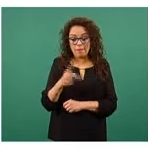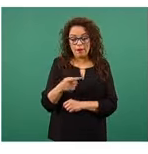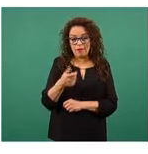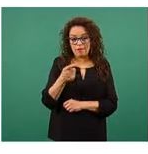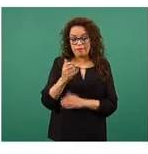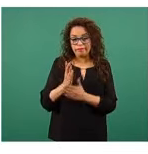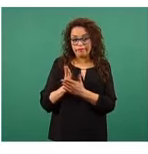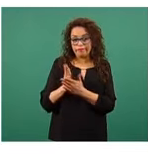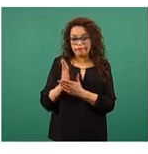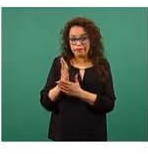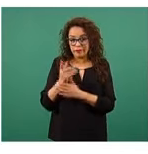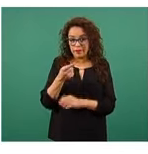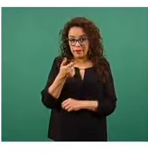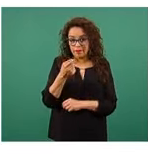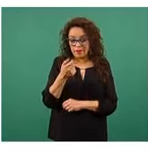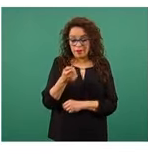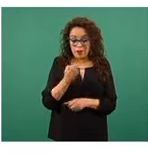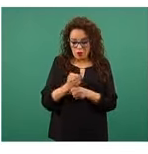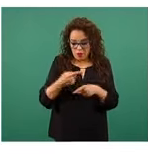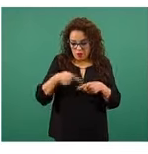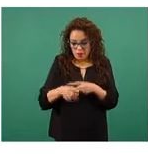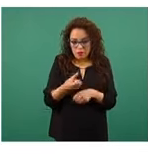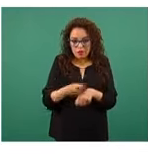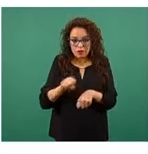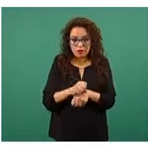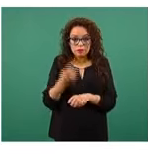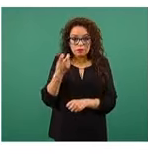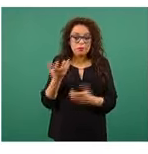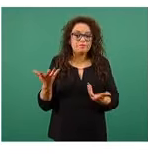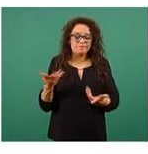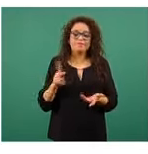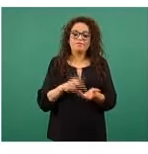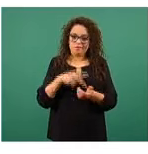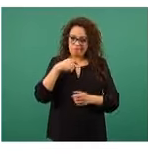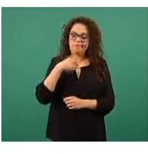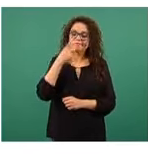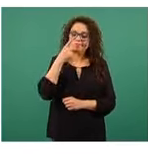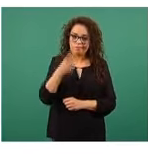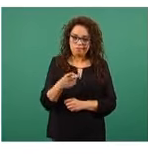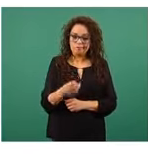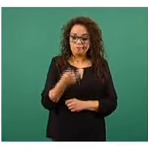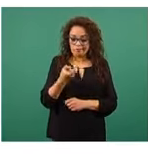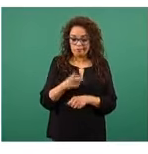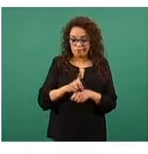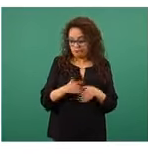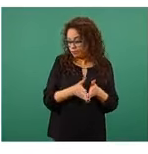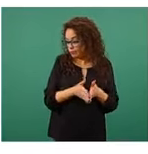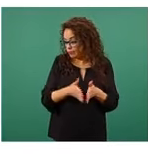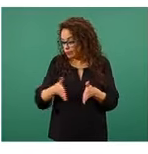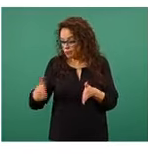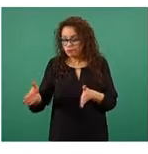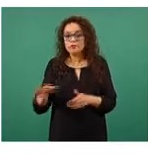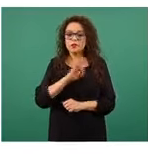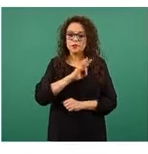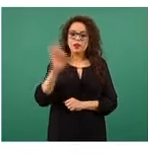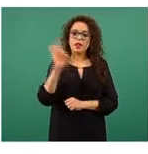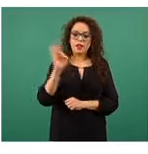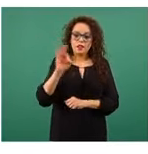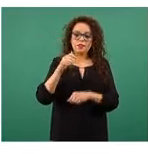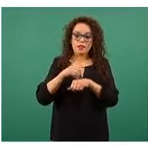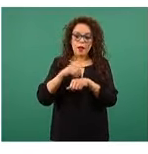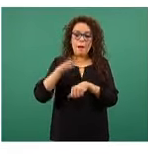que además estamos abriendo la semana, por lo tanto, repetimos nuevamente, durante la semana ese número pudiera todavía incrementarse.